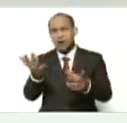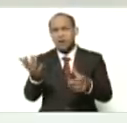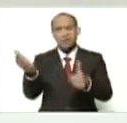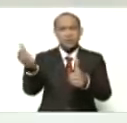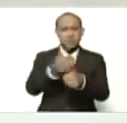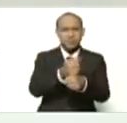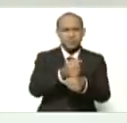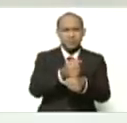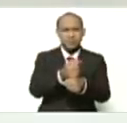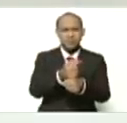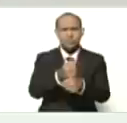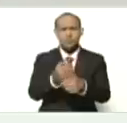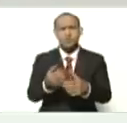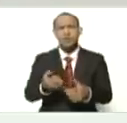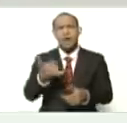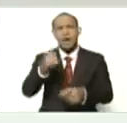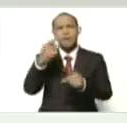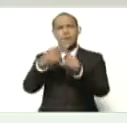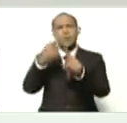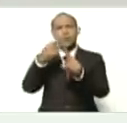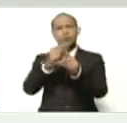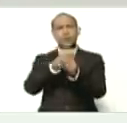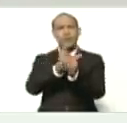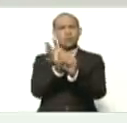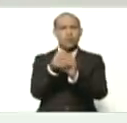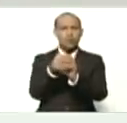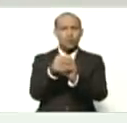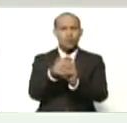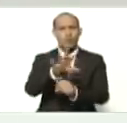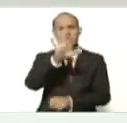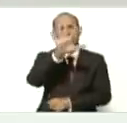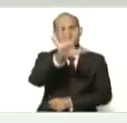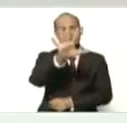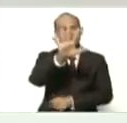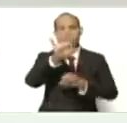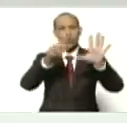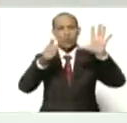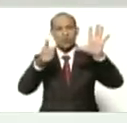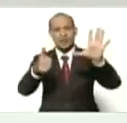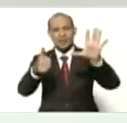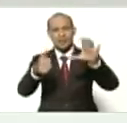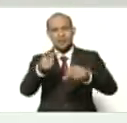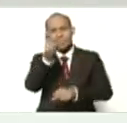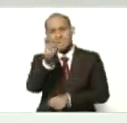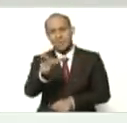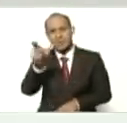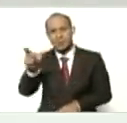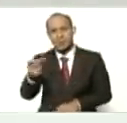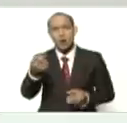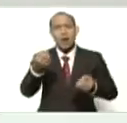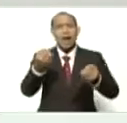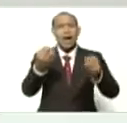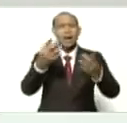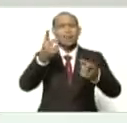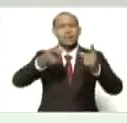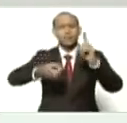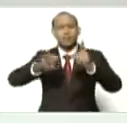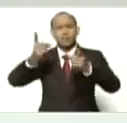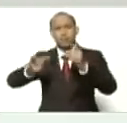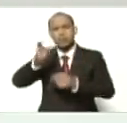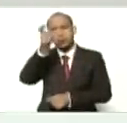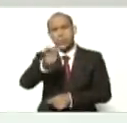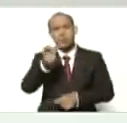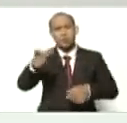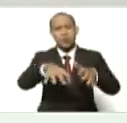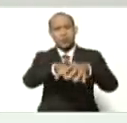secuenciado y tenemos positivos con esta variante 56 casas hay muchas personas presidentes como usted ha dicho que